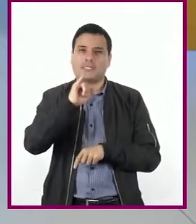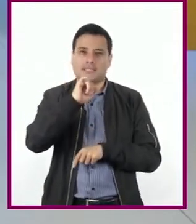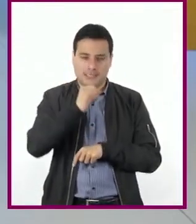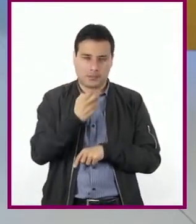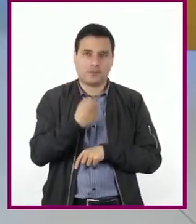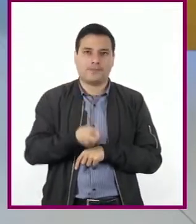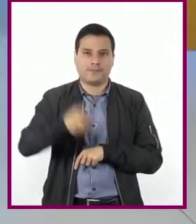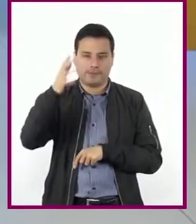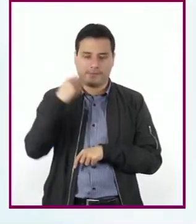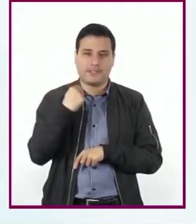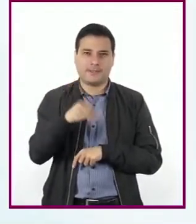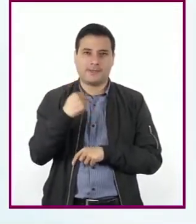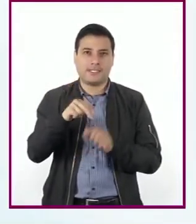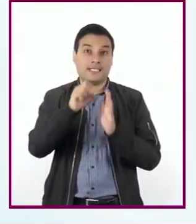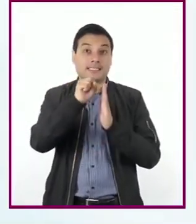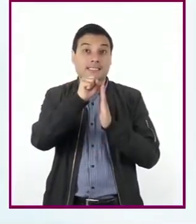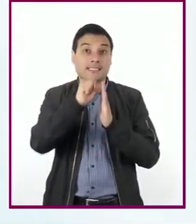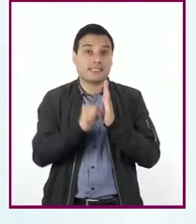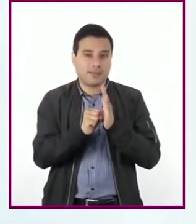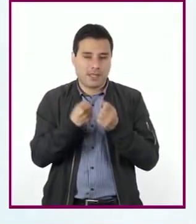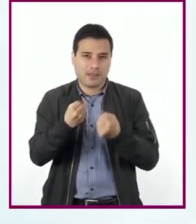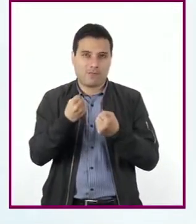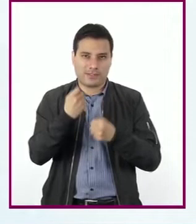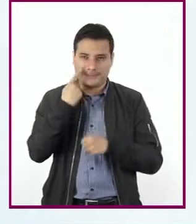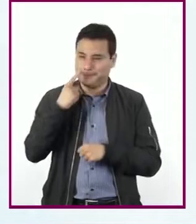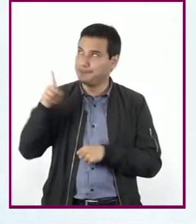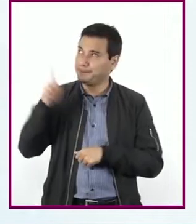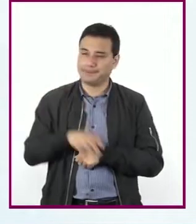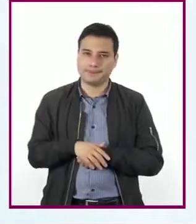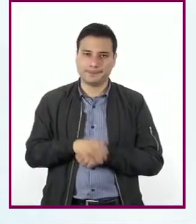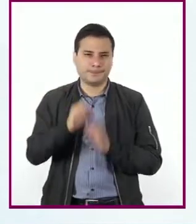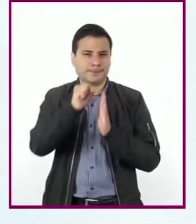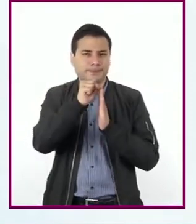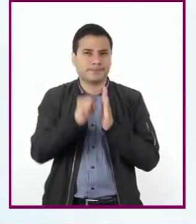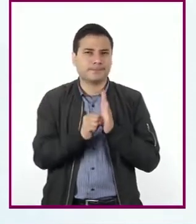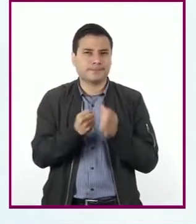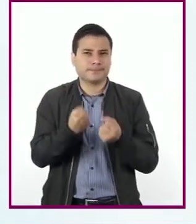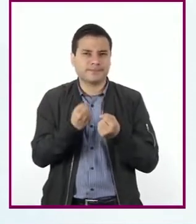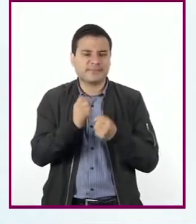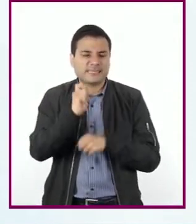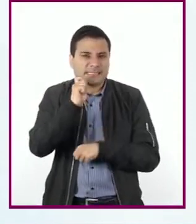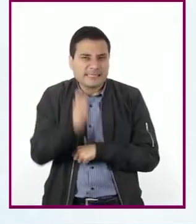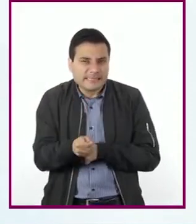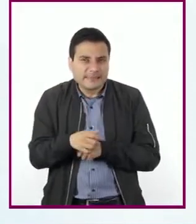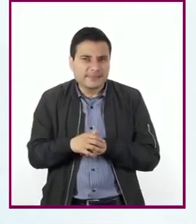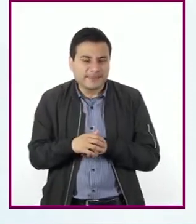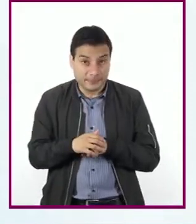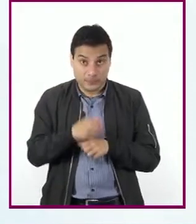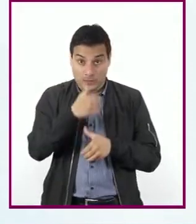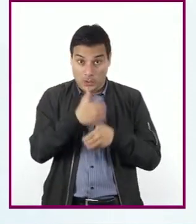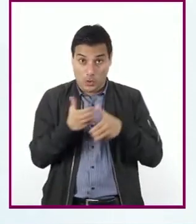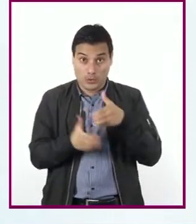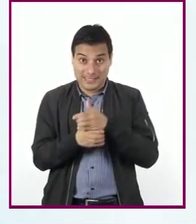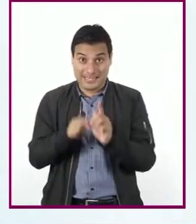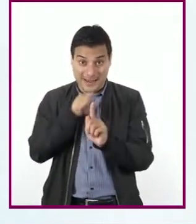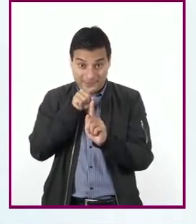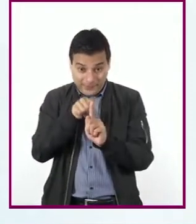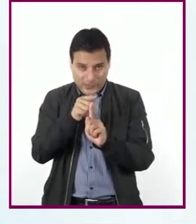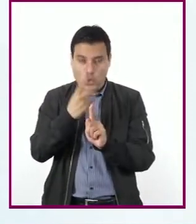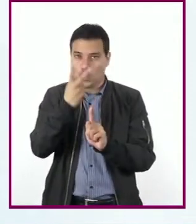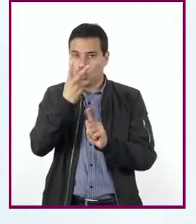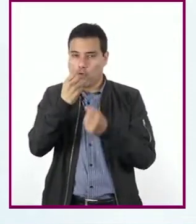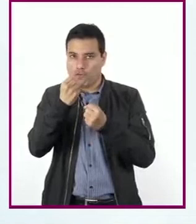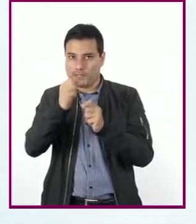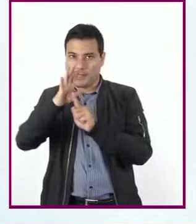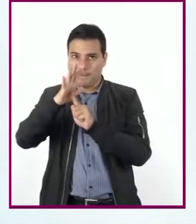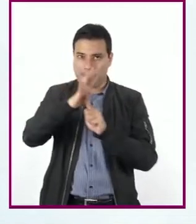llama sistema de fuerzas. Un sistema de fuerzas se produce cuando se aplican dos o más fuerzas sobre un mismo